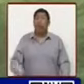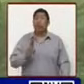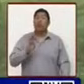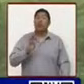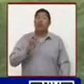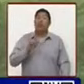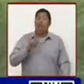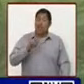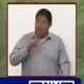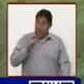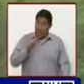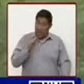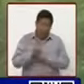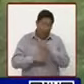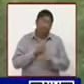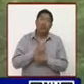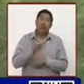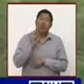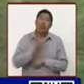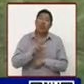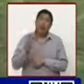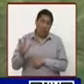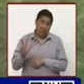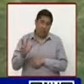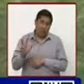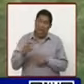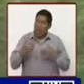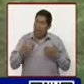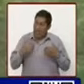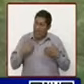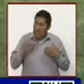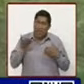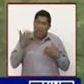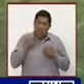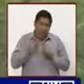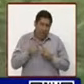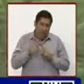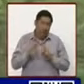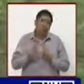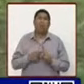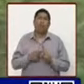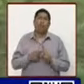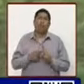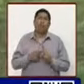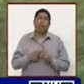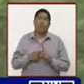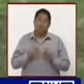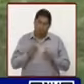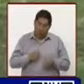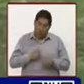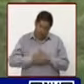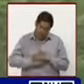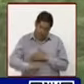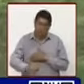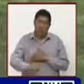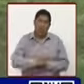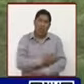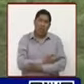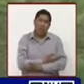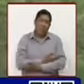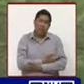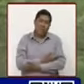Ubaldina, de 33 años, fue conocida como la incubadora humana. Ella se encontraba en estado de gestación y logró dar a luz a una